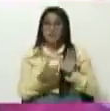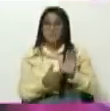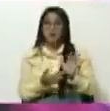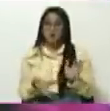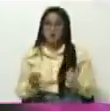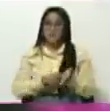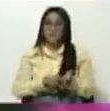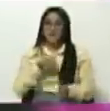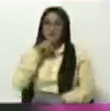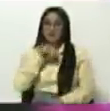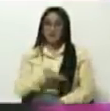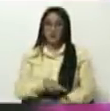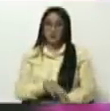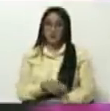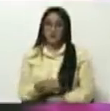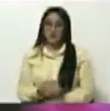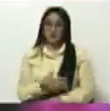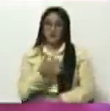a lo largo de nuestra historia.